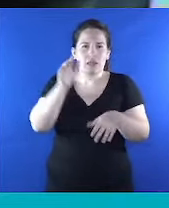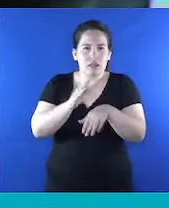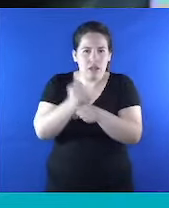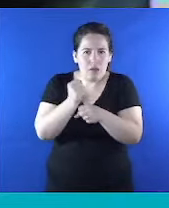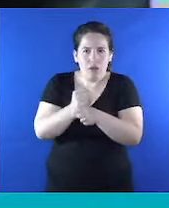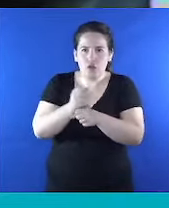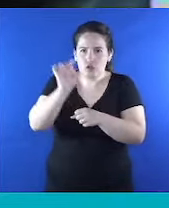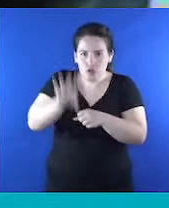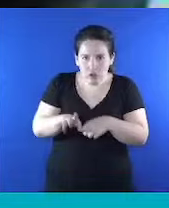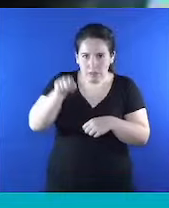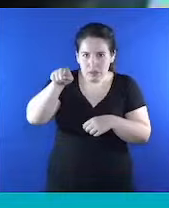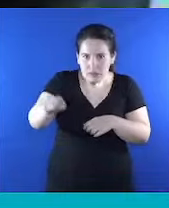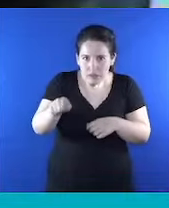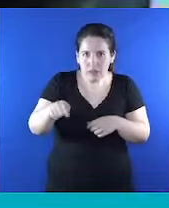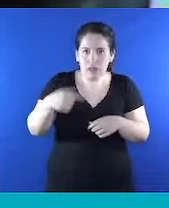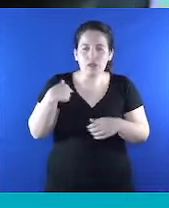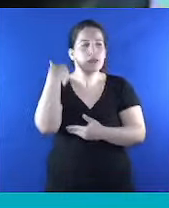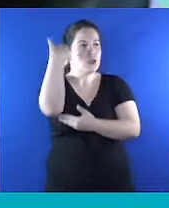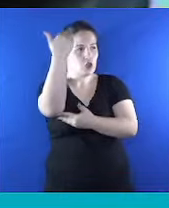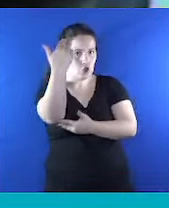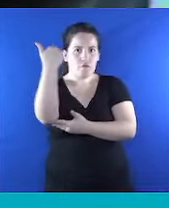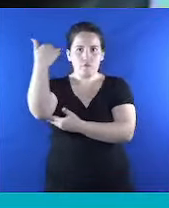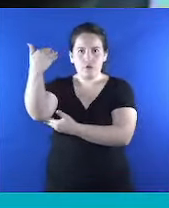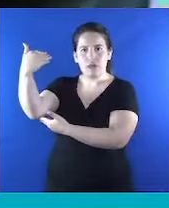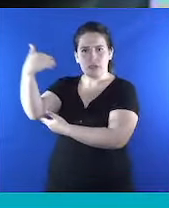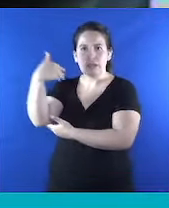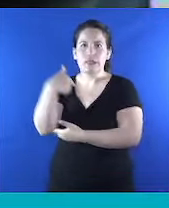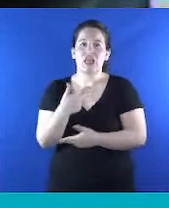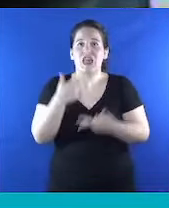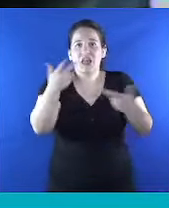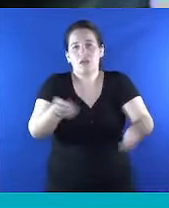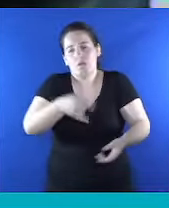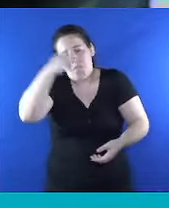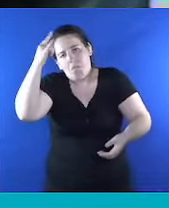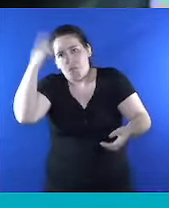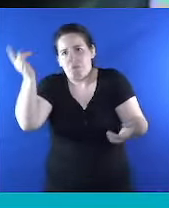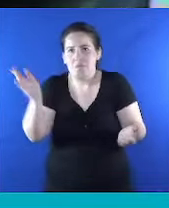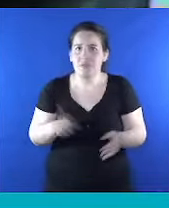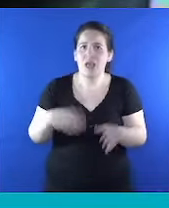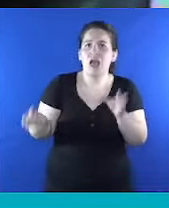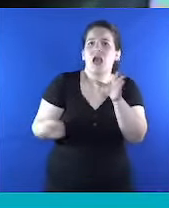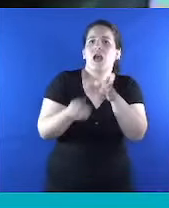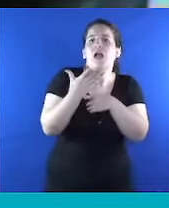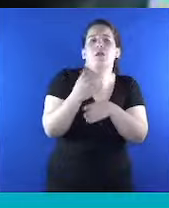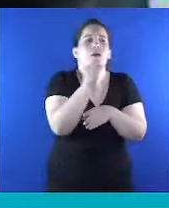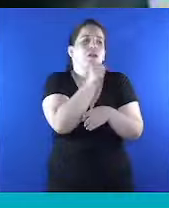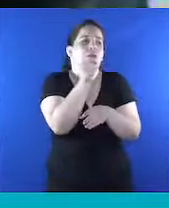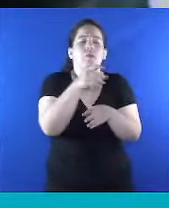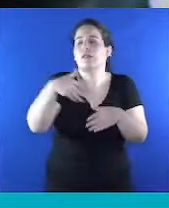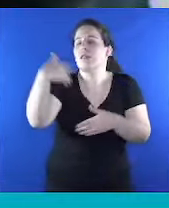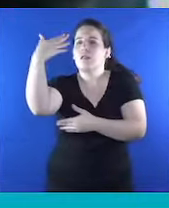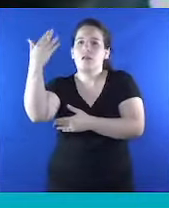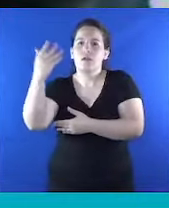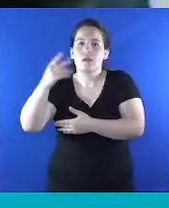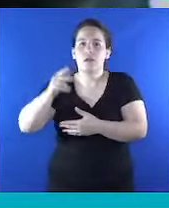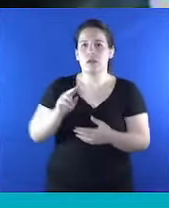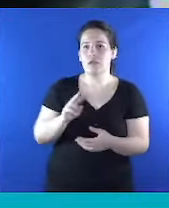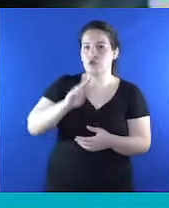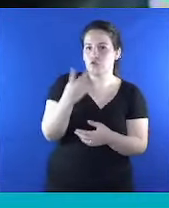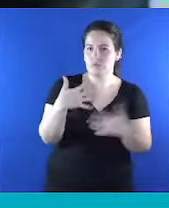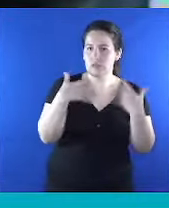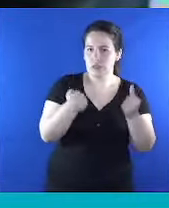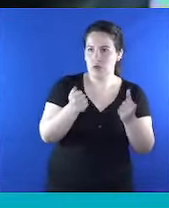ir y dar conferencia de prensa o decir lo que se le canta a la mañana con los periodistas pasa de subsecretario a